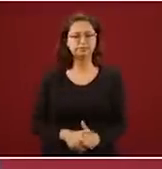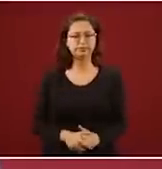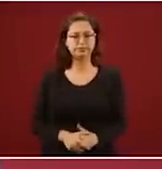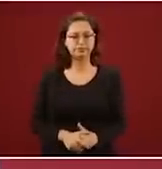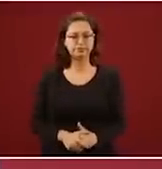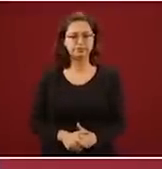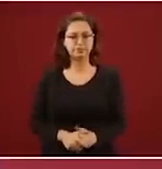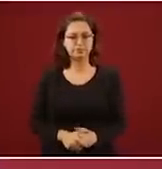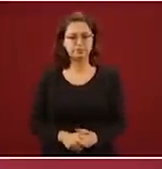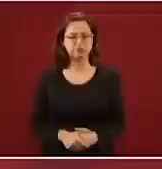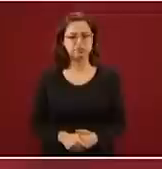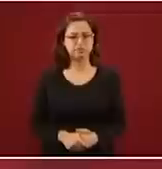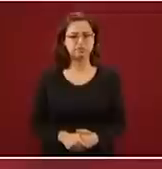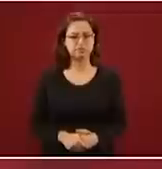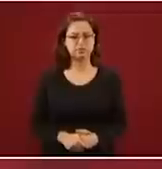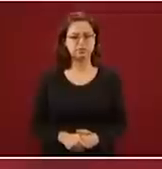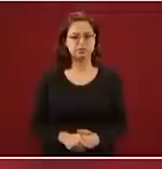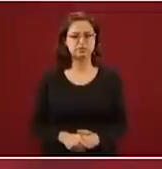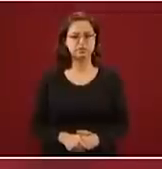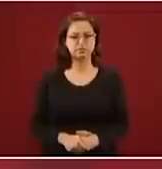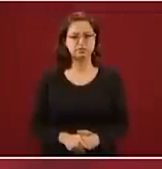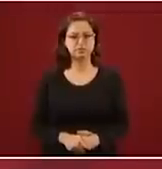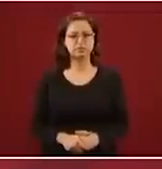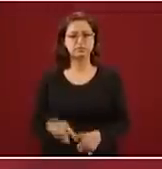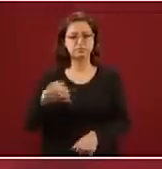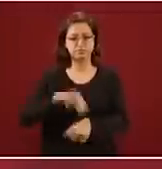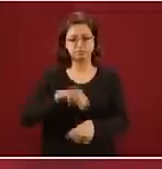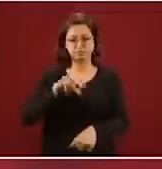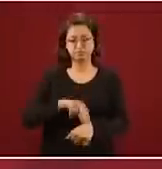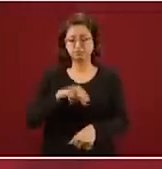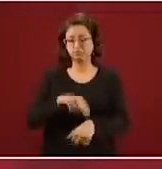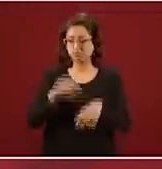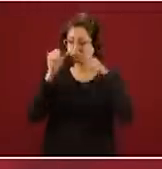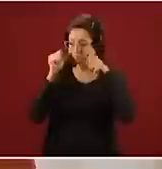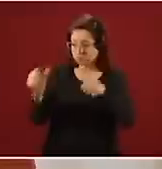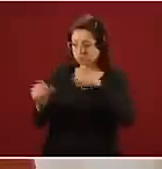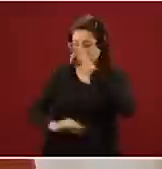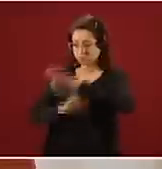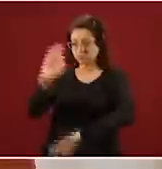Y que la atención médica sea gratuita